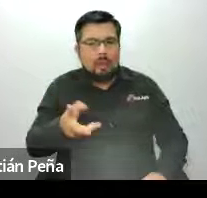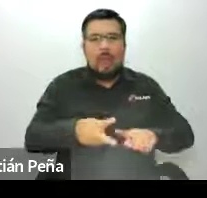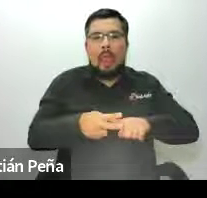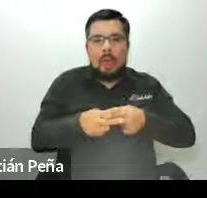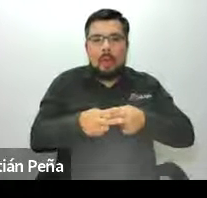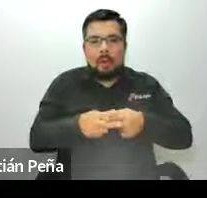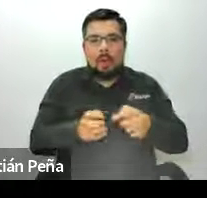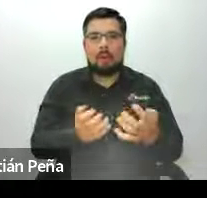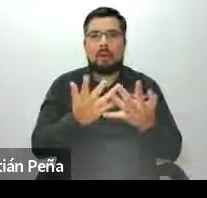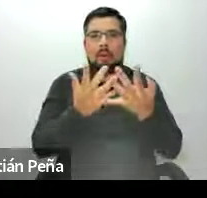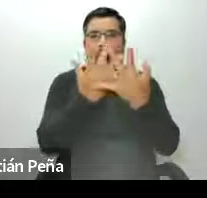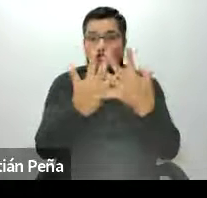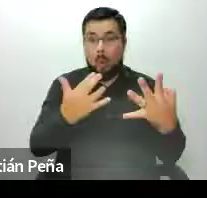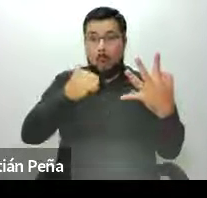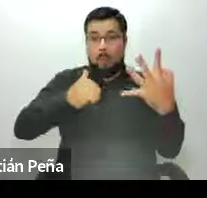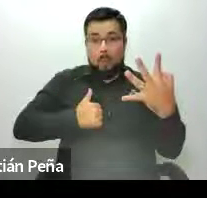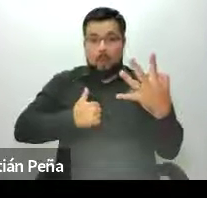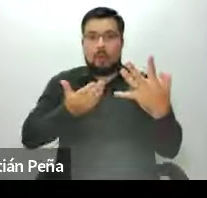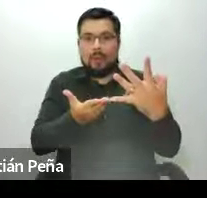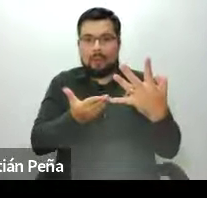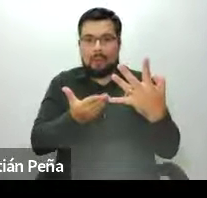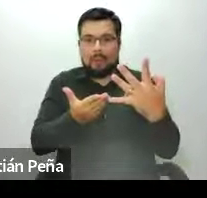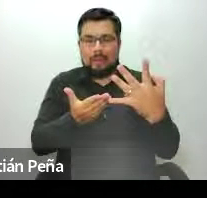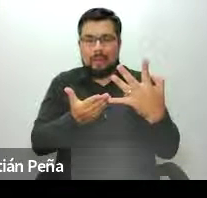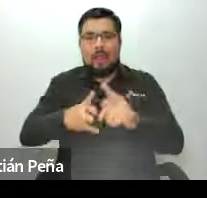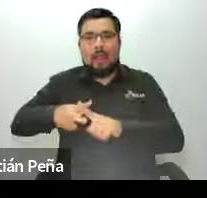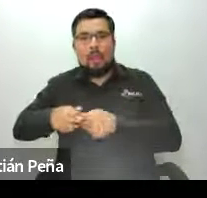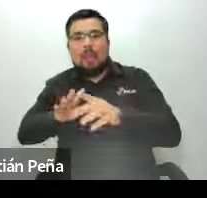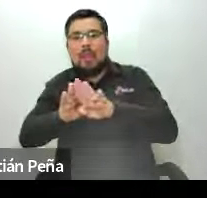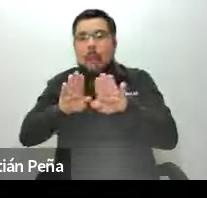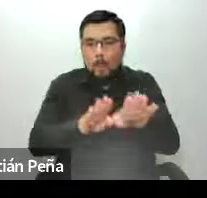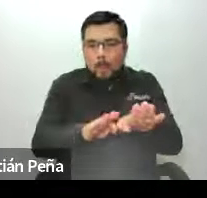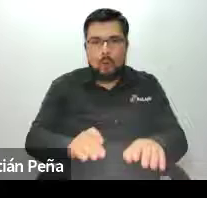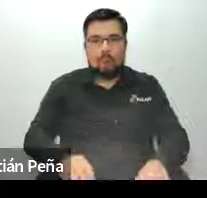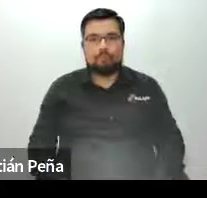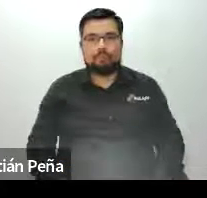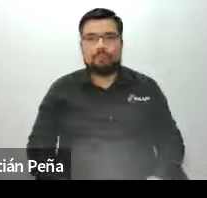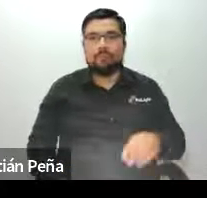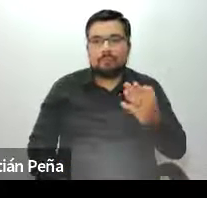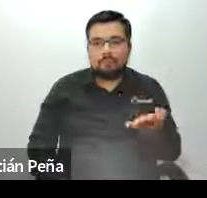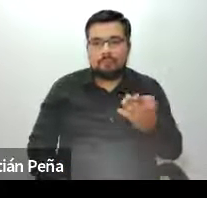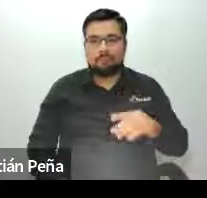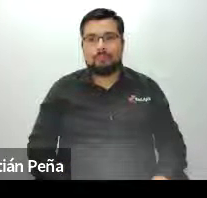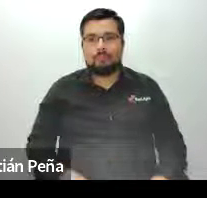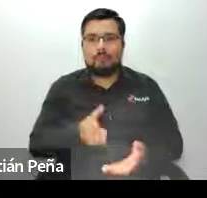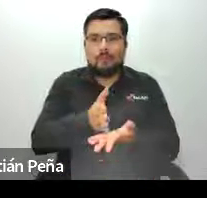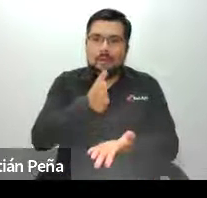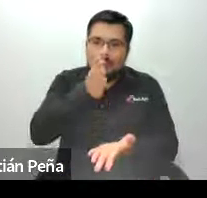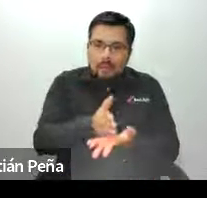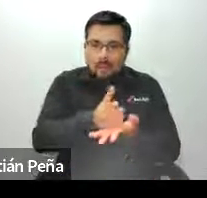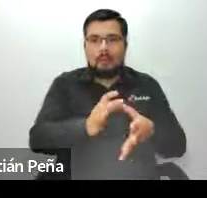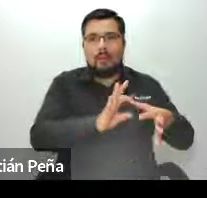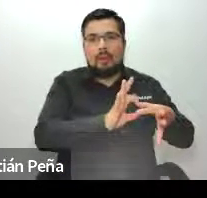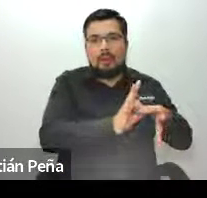la implementación del currículum, que, como decía, ¿no es cierto?, Tamara, establece secuencias de objetivos de aprendizaje que van de primero a sexto